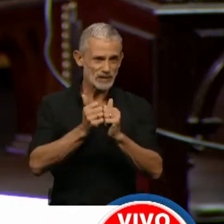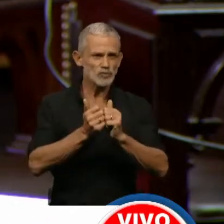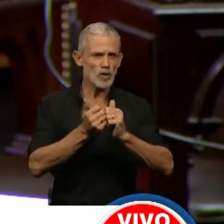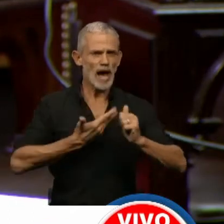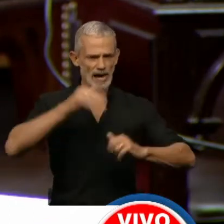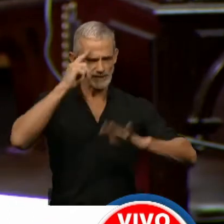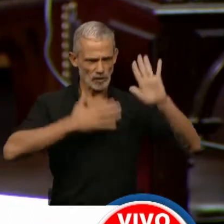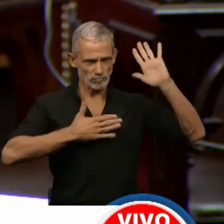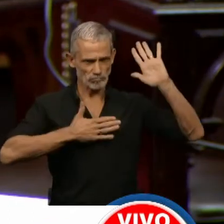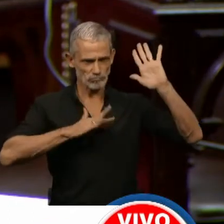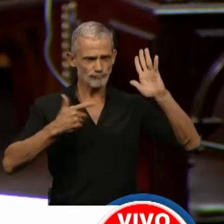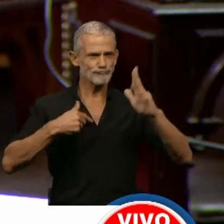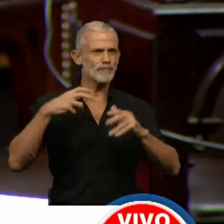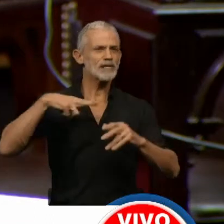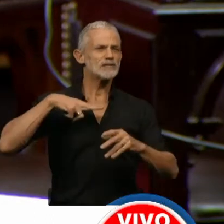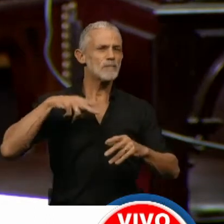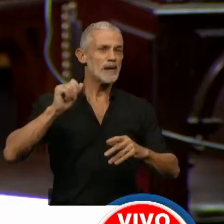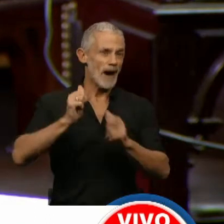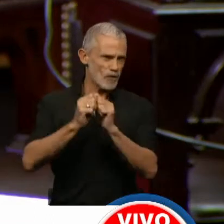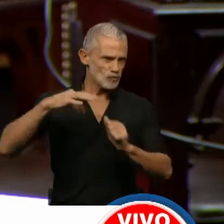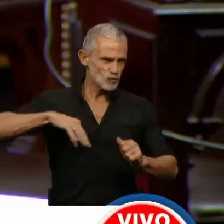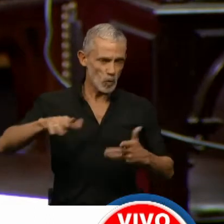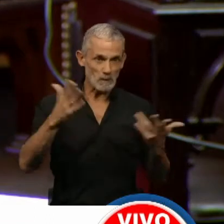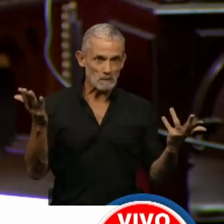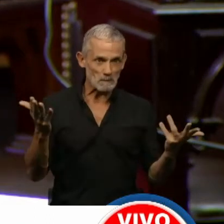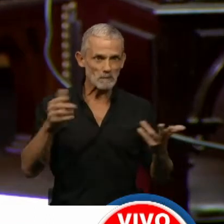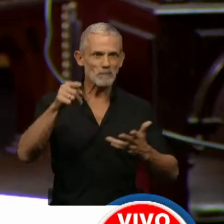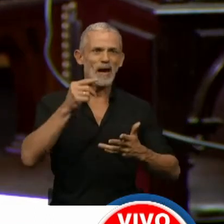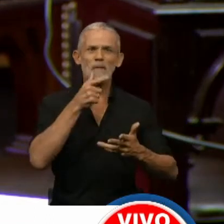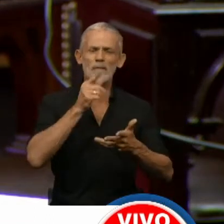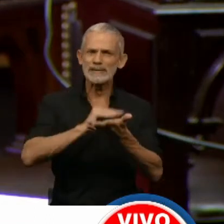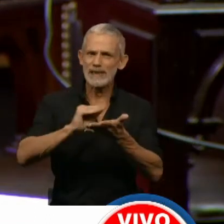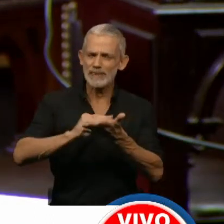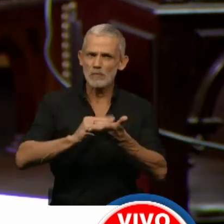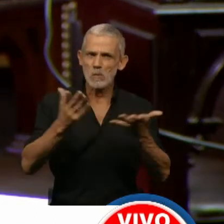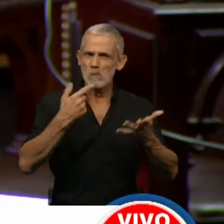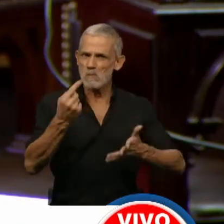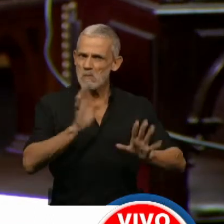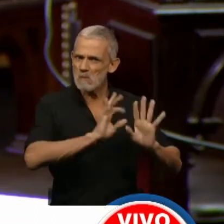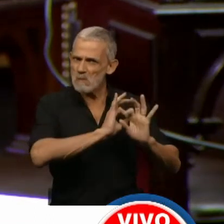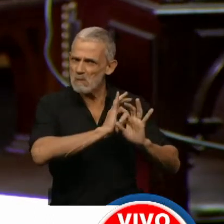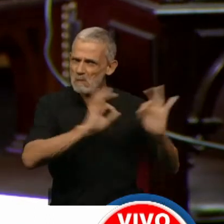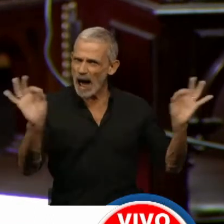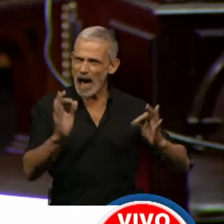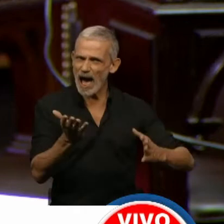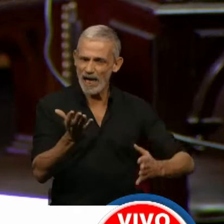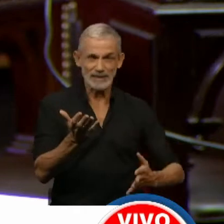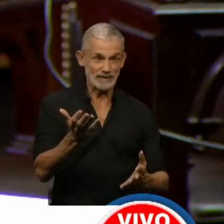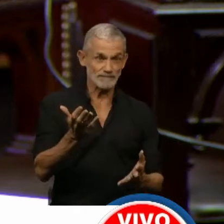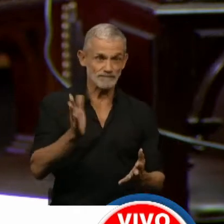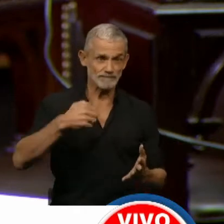de los salarios de la actividad privada. Pareciera que acá no hubo un solo legislador que lo mencionara, digamos, y en